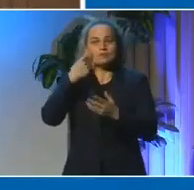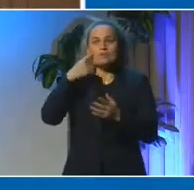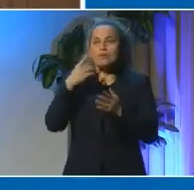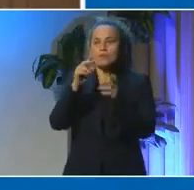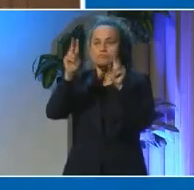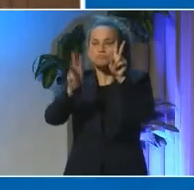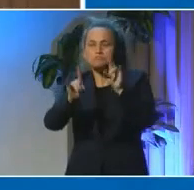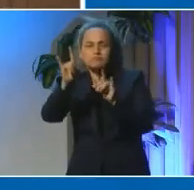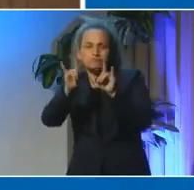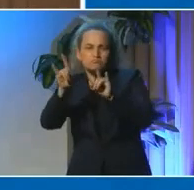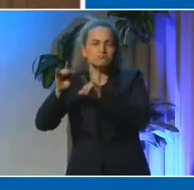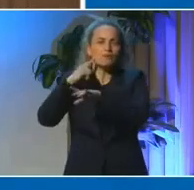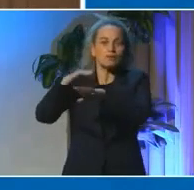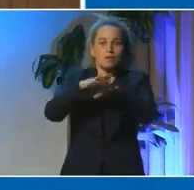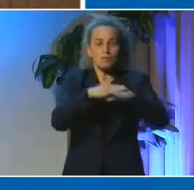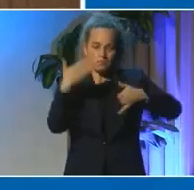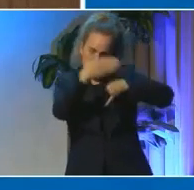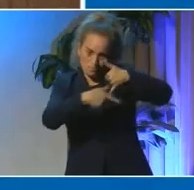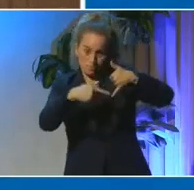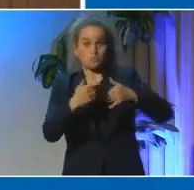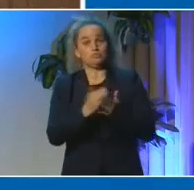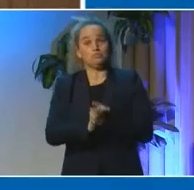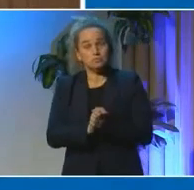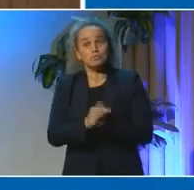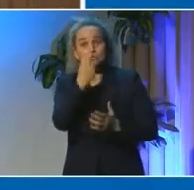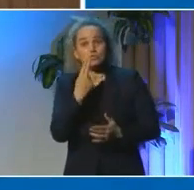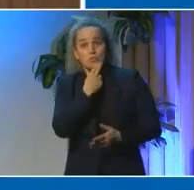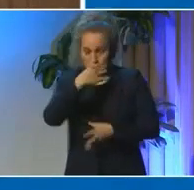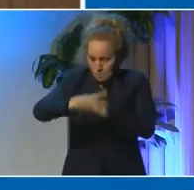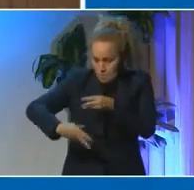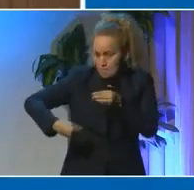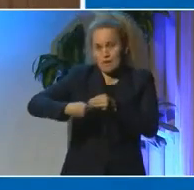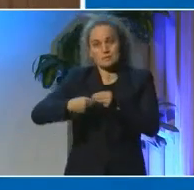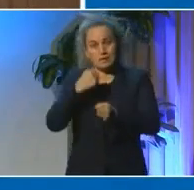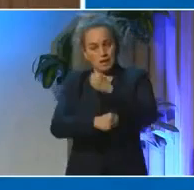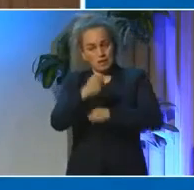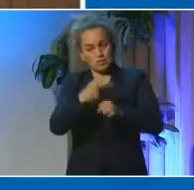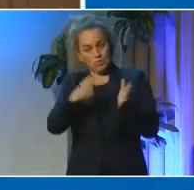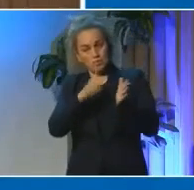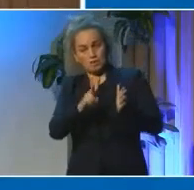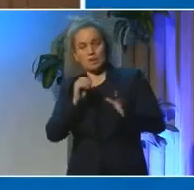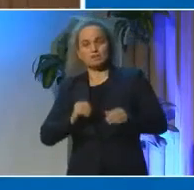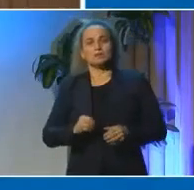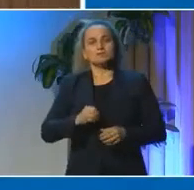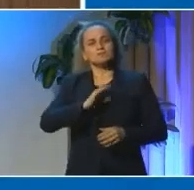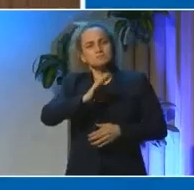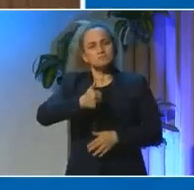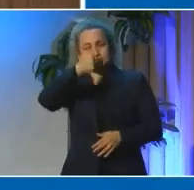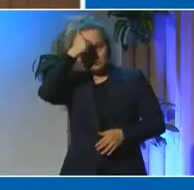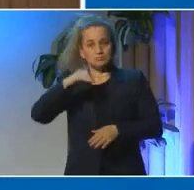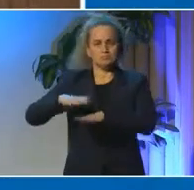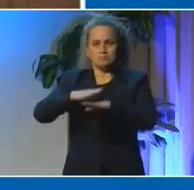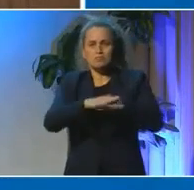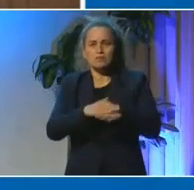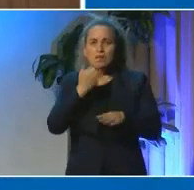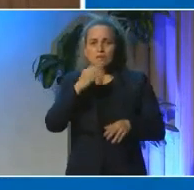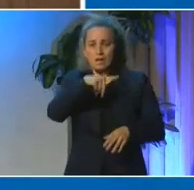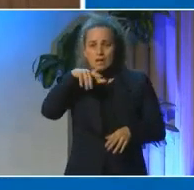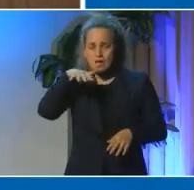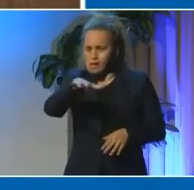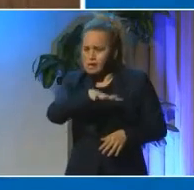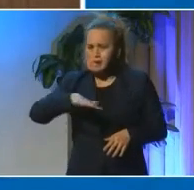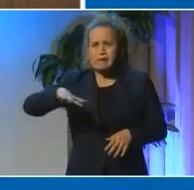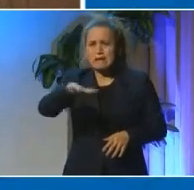llegan Además porque en el país surge un compromiso adicional Cuando llegamos nosotros en el 2020 Y es que aún hay mucha zonas Rurales donde